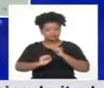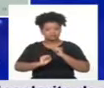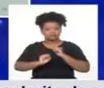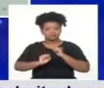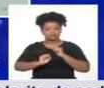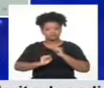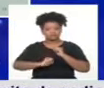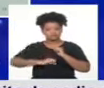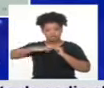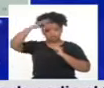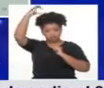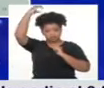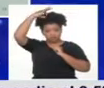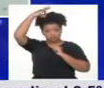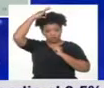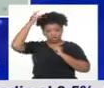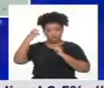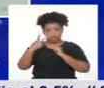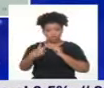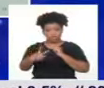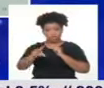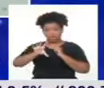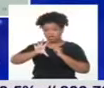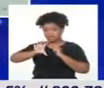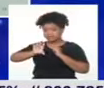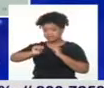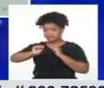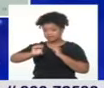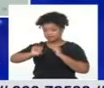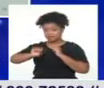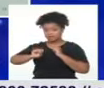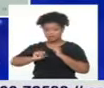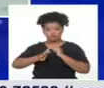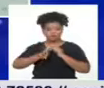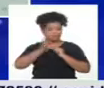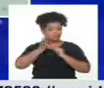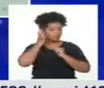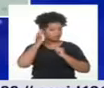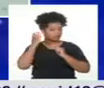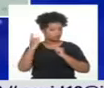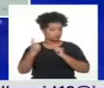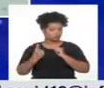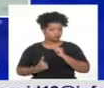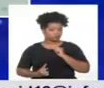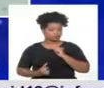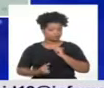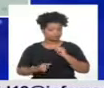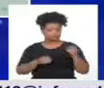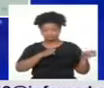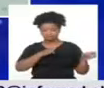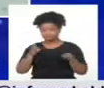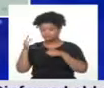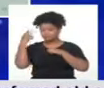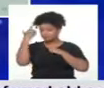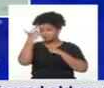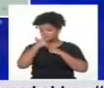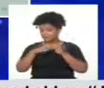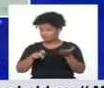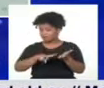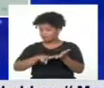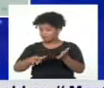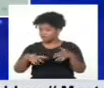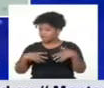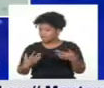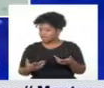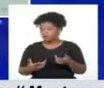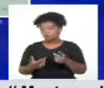y La Sierpe y Fomento con 1 cada uno. Ciego de Ávila, provincia, que también ha mantenido